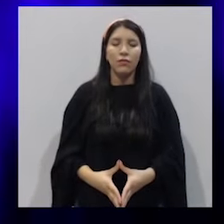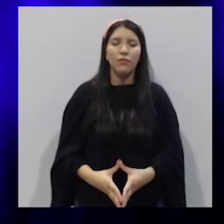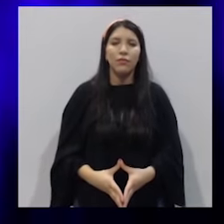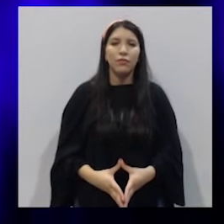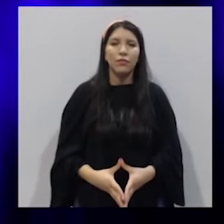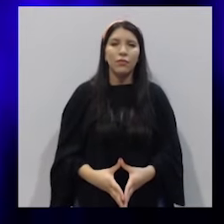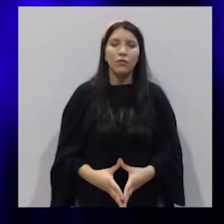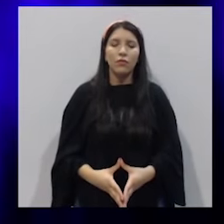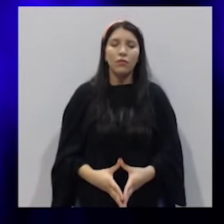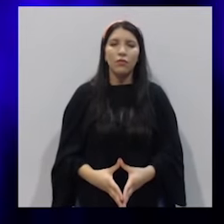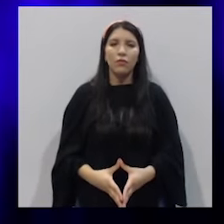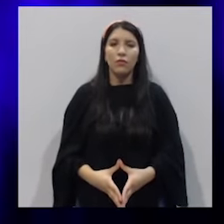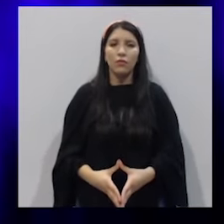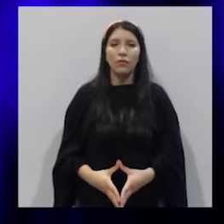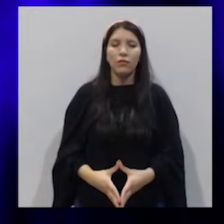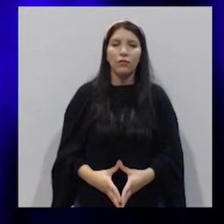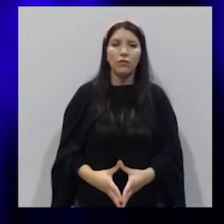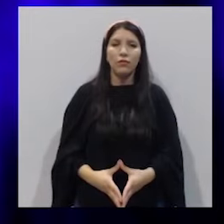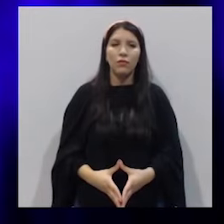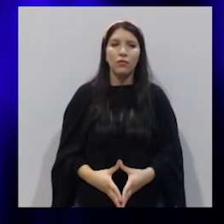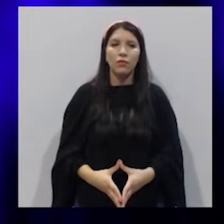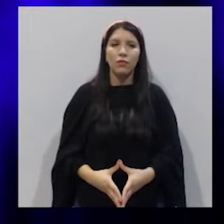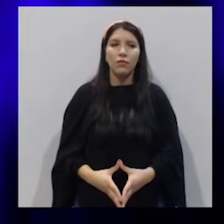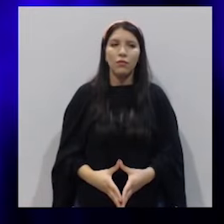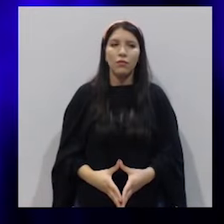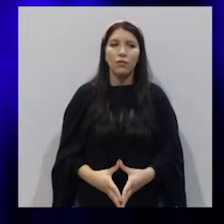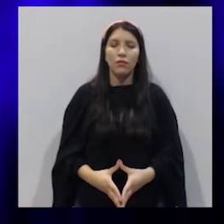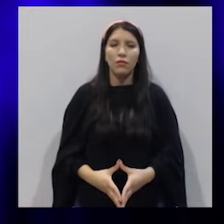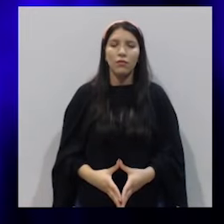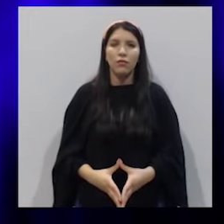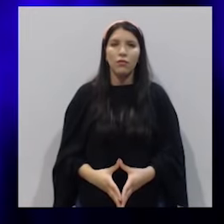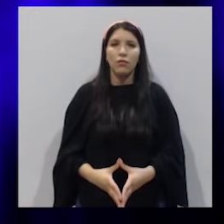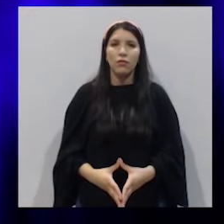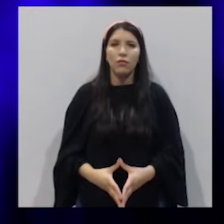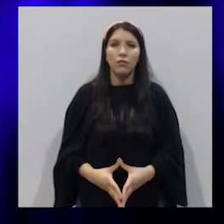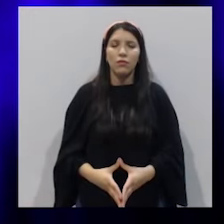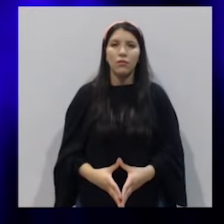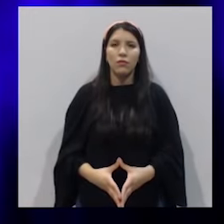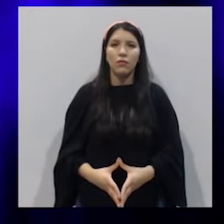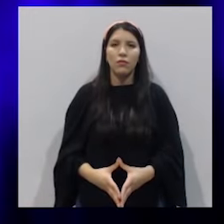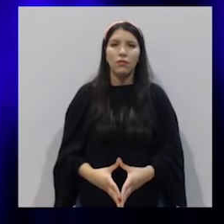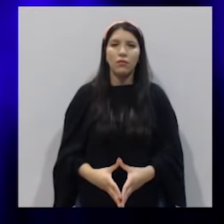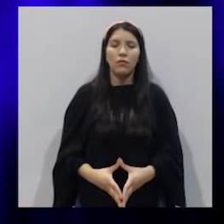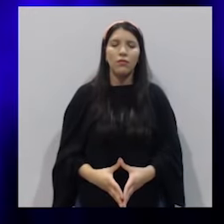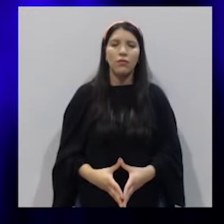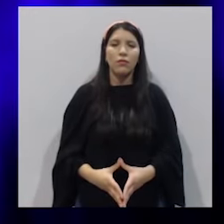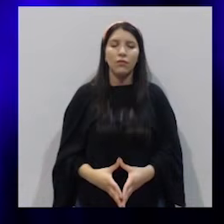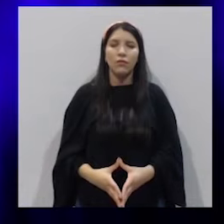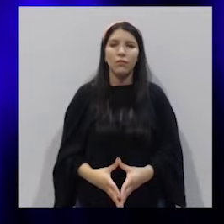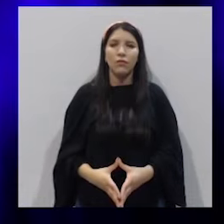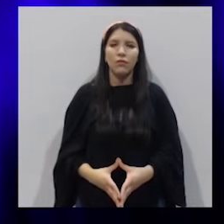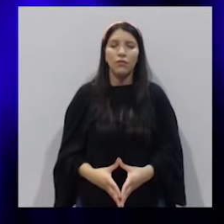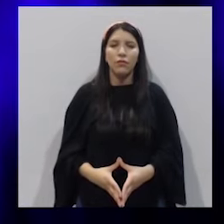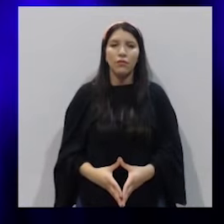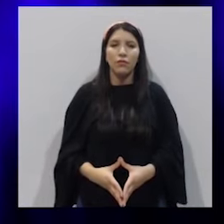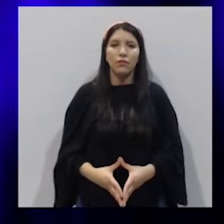de la palabra de dios y como pablo como apóstol decía precisamente estas verdades habían